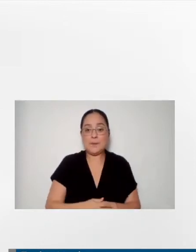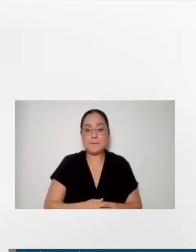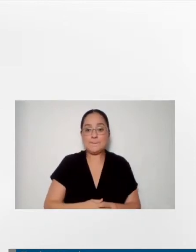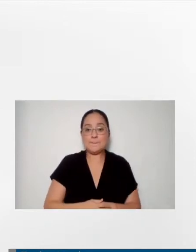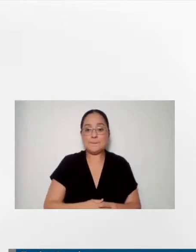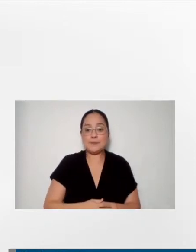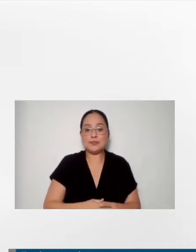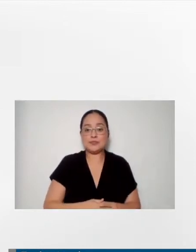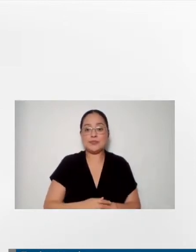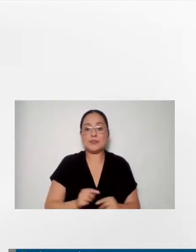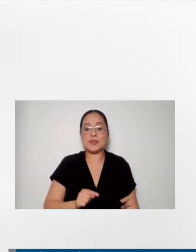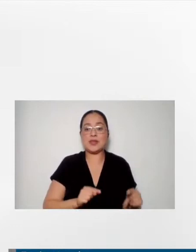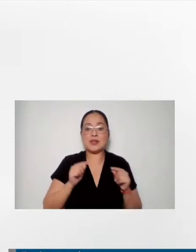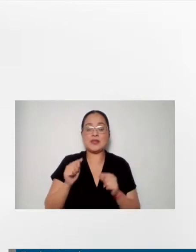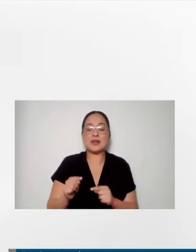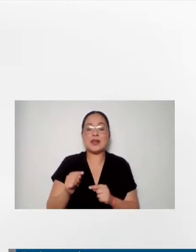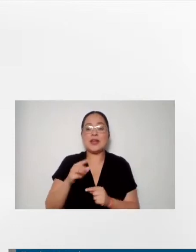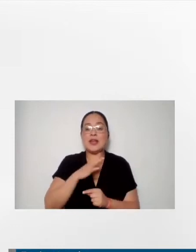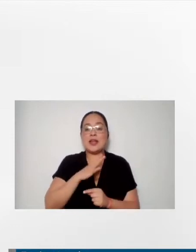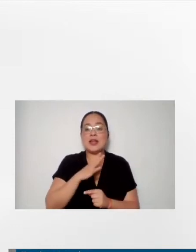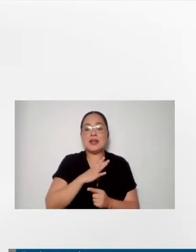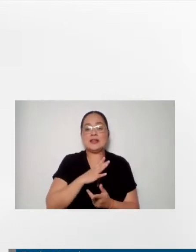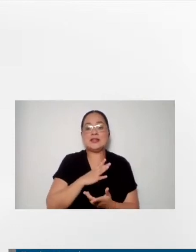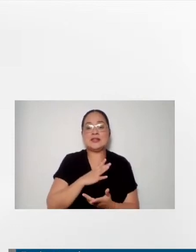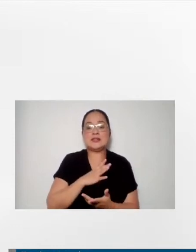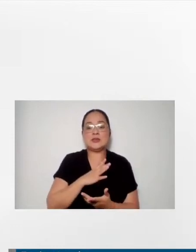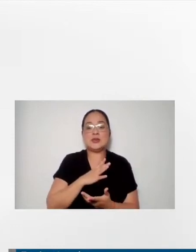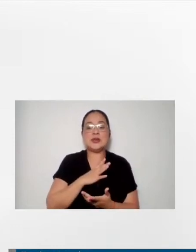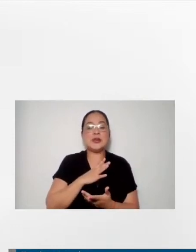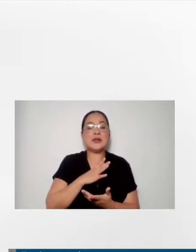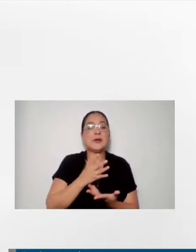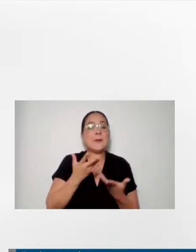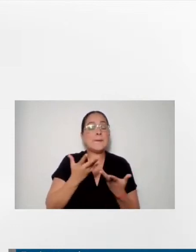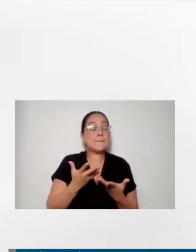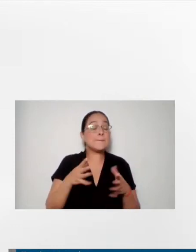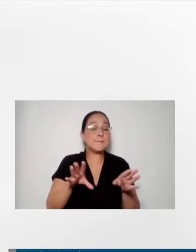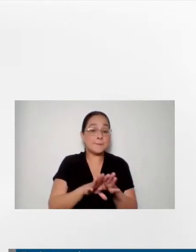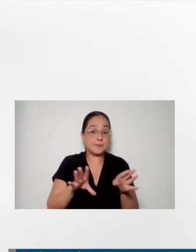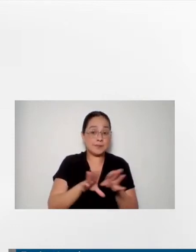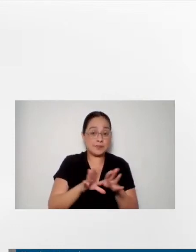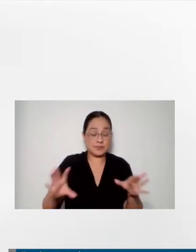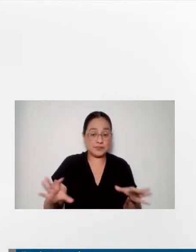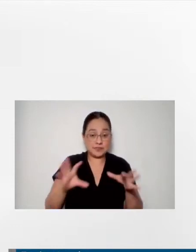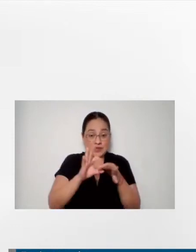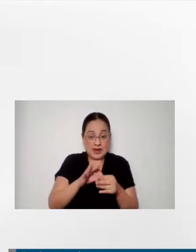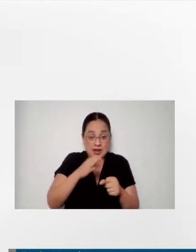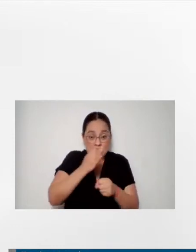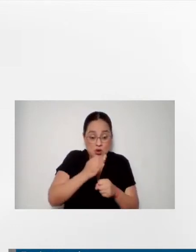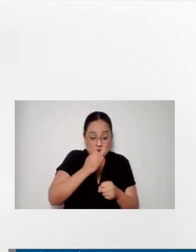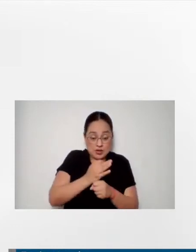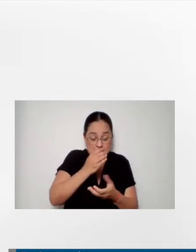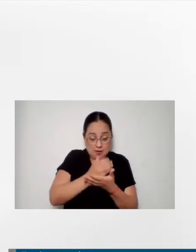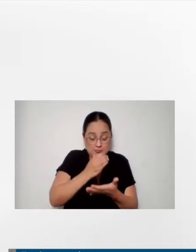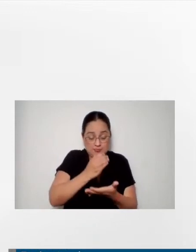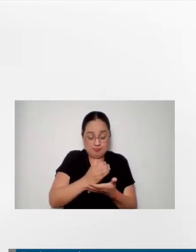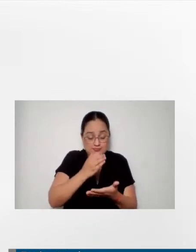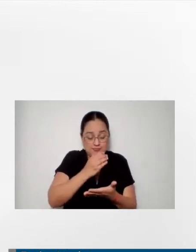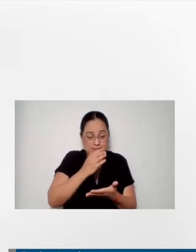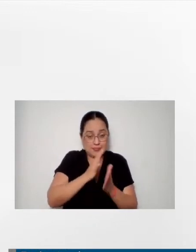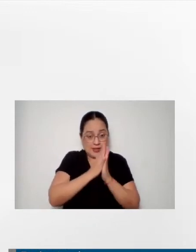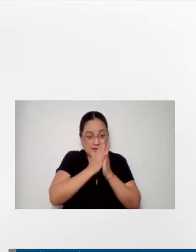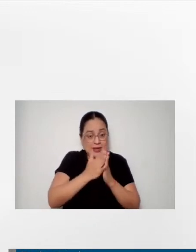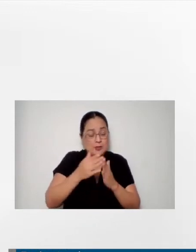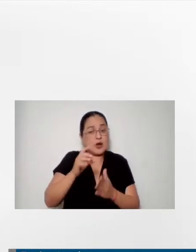cuestiones que creo que son útiles al usar estos cuadernos de jurisprudencia, y también incorporando comentarios que he escuchado sobre